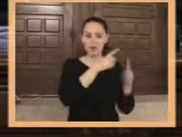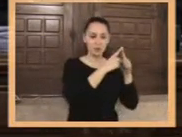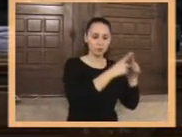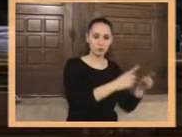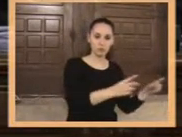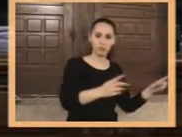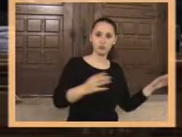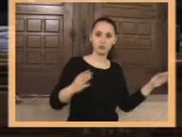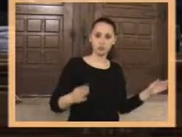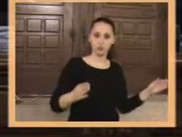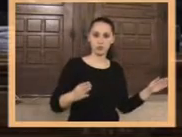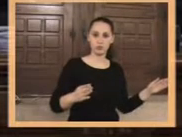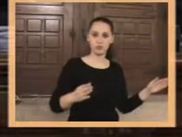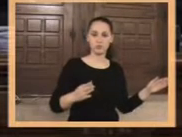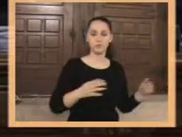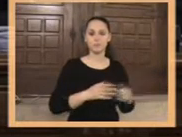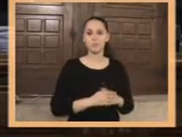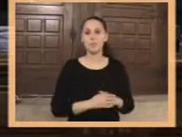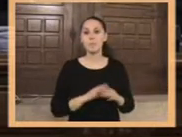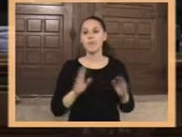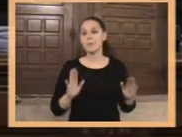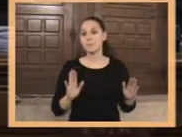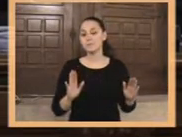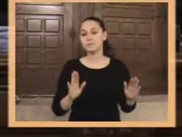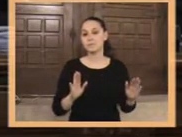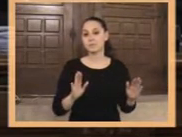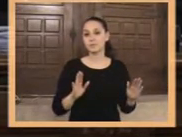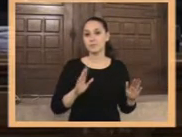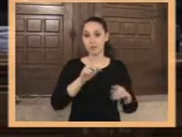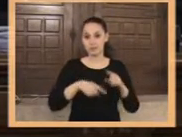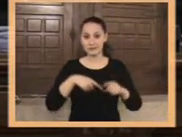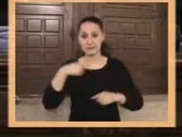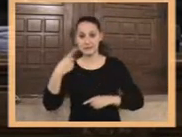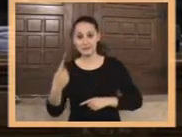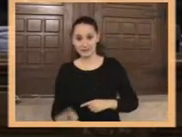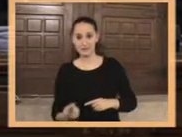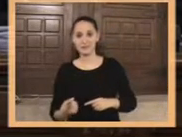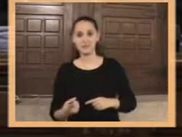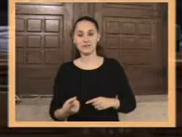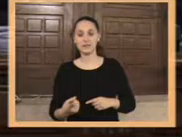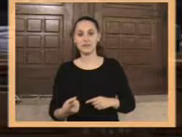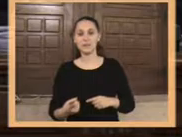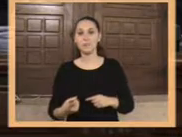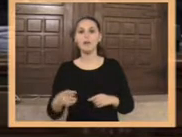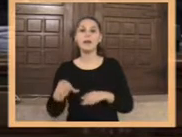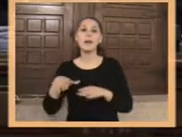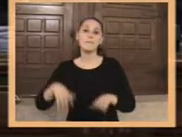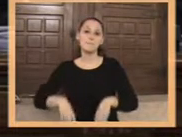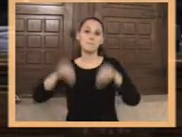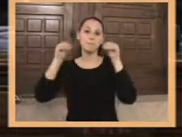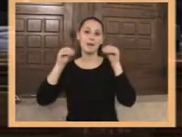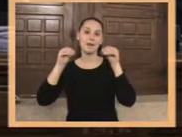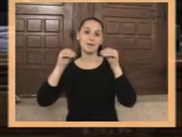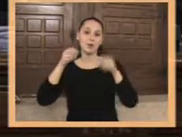a ese servicio de Palacio de Justicia. Pero el germen del Palacio de Justicia es el Palacio del Arcediano. Había superado los 40